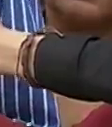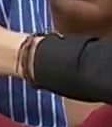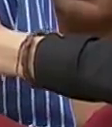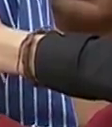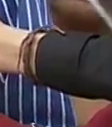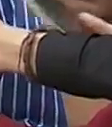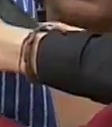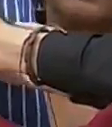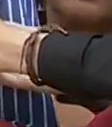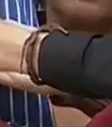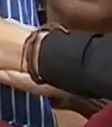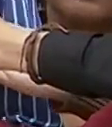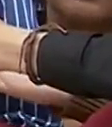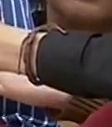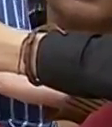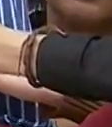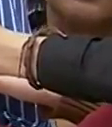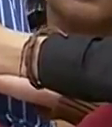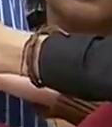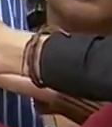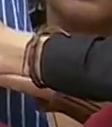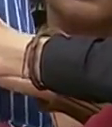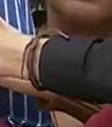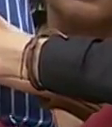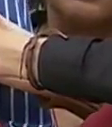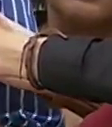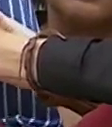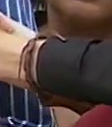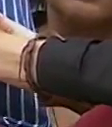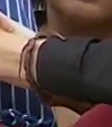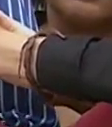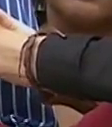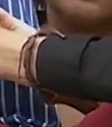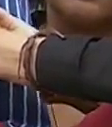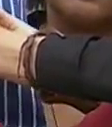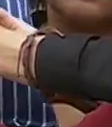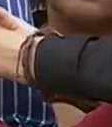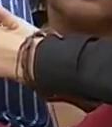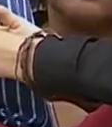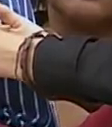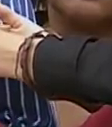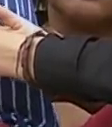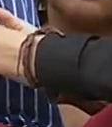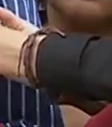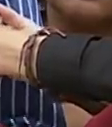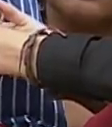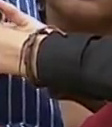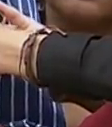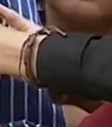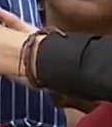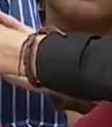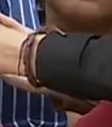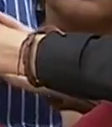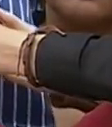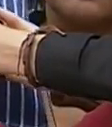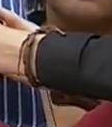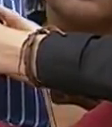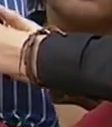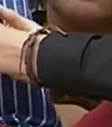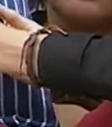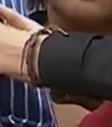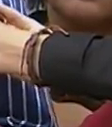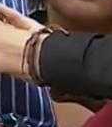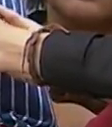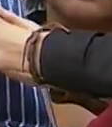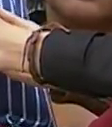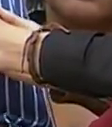semestre de sabotaje que había con Guarimba, la paz construida por la Asamblea Constituyente y por